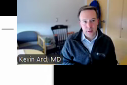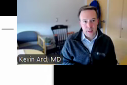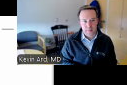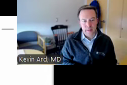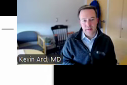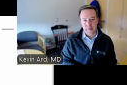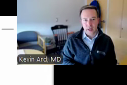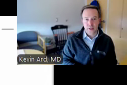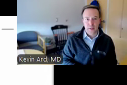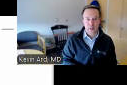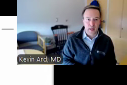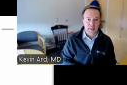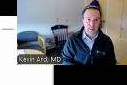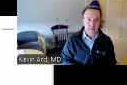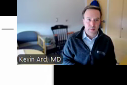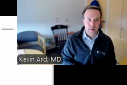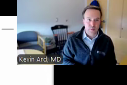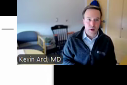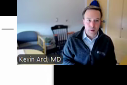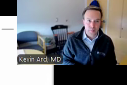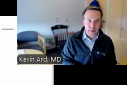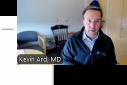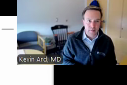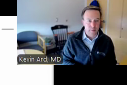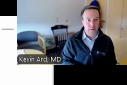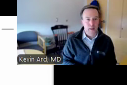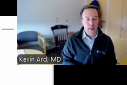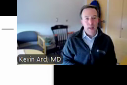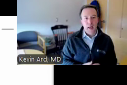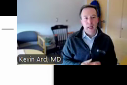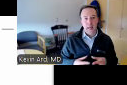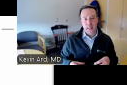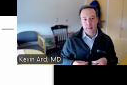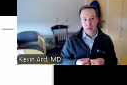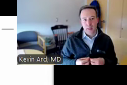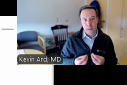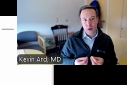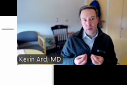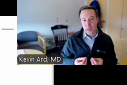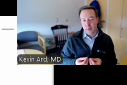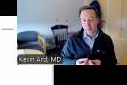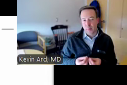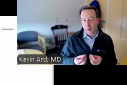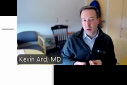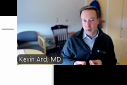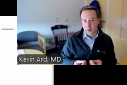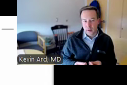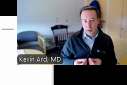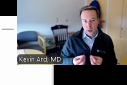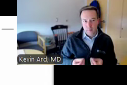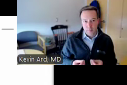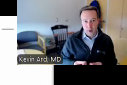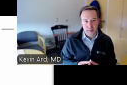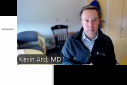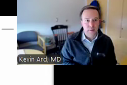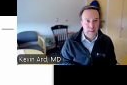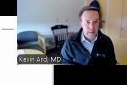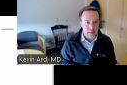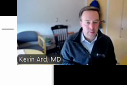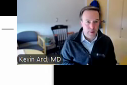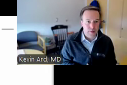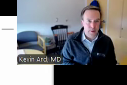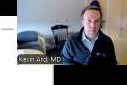tiene consistentemente un tratamiento de VIH, el PrEP, entonces no proporciona un beneficio a ese individuo, porque